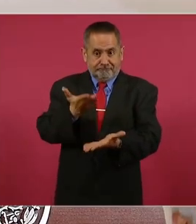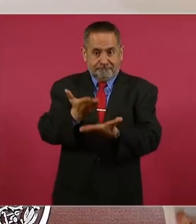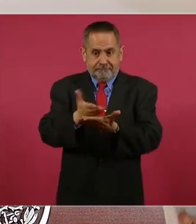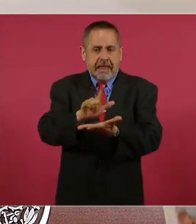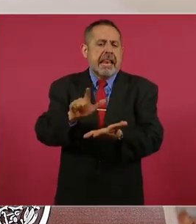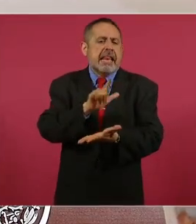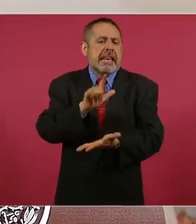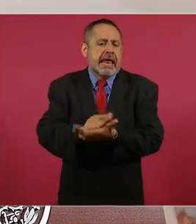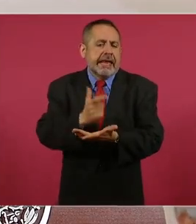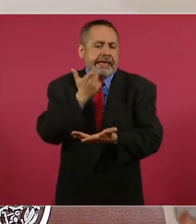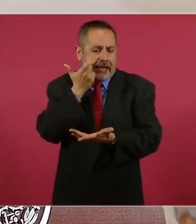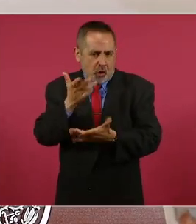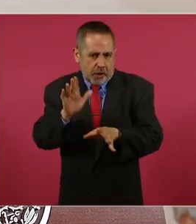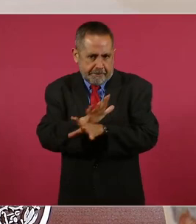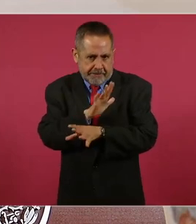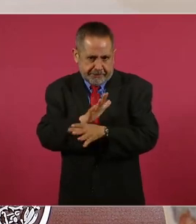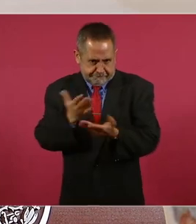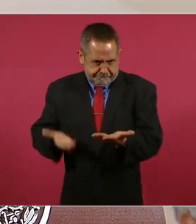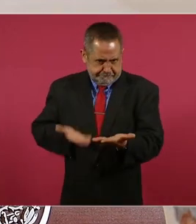más